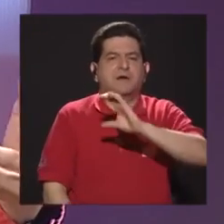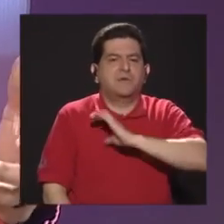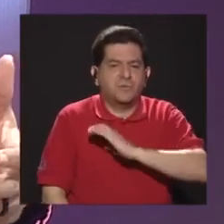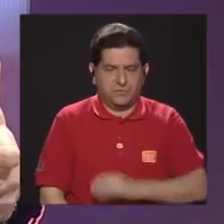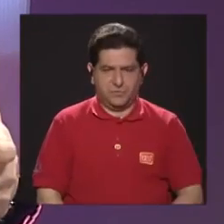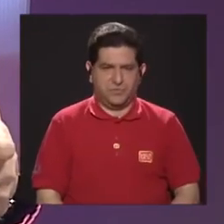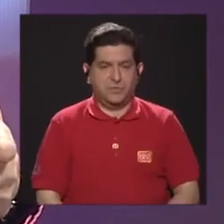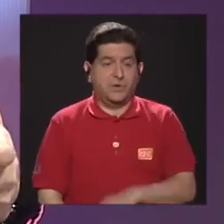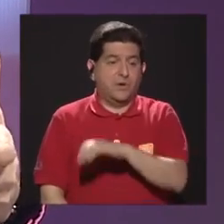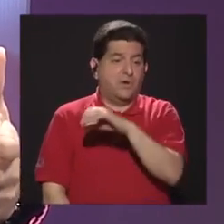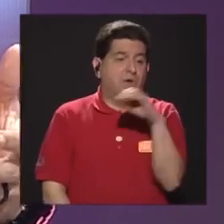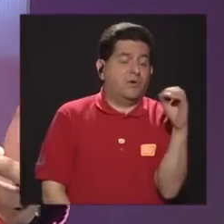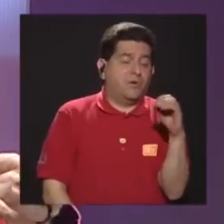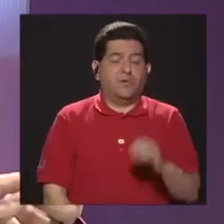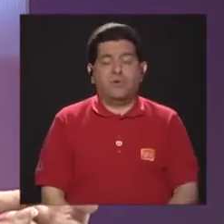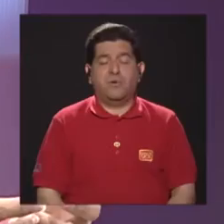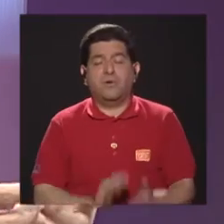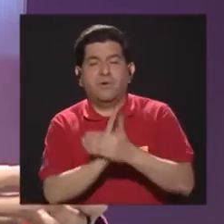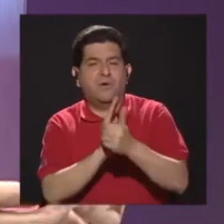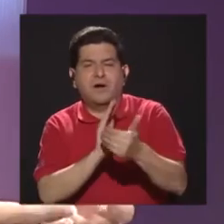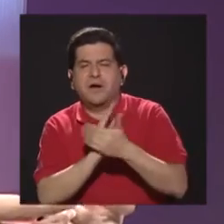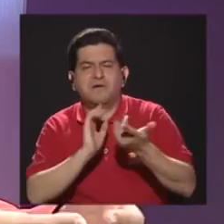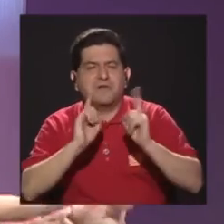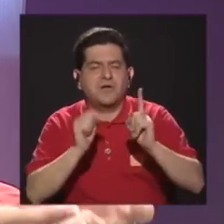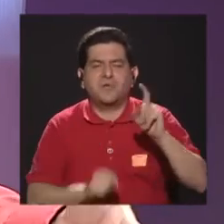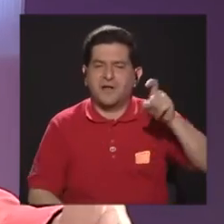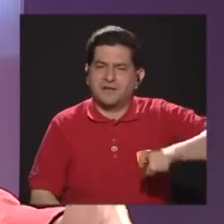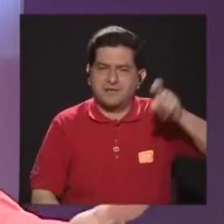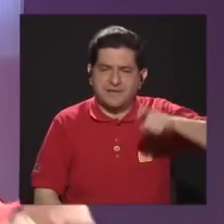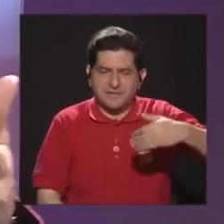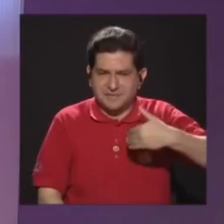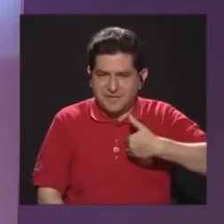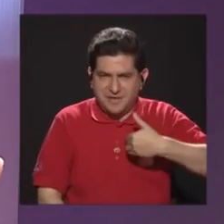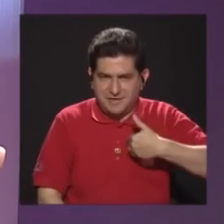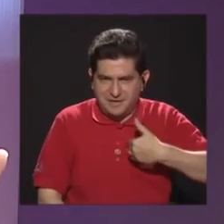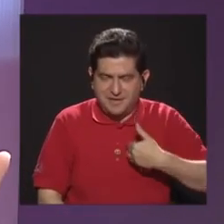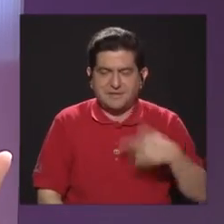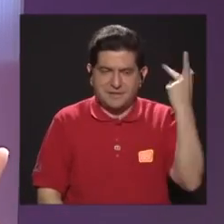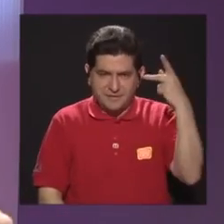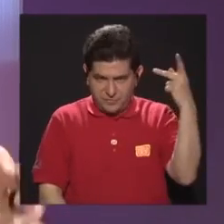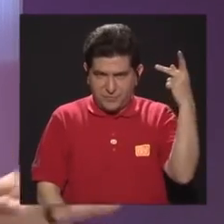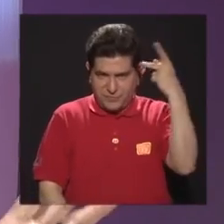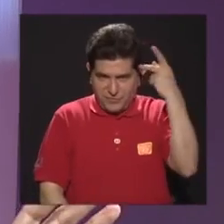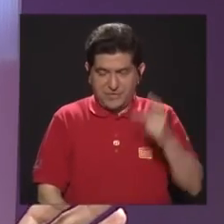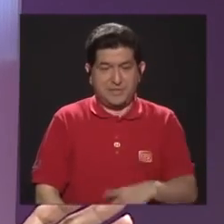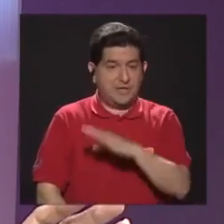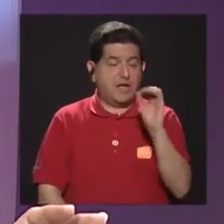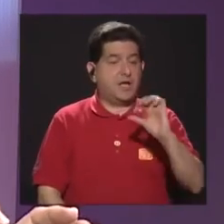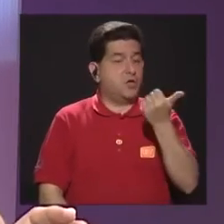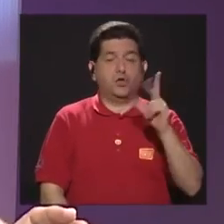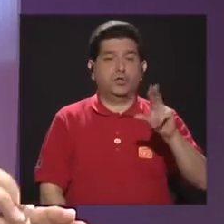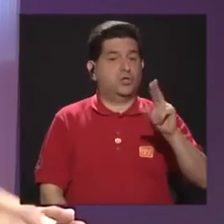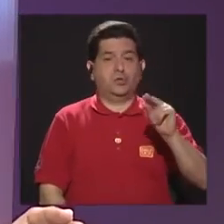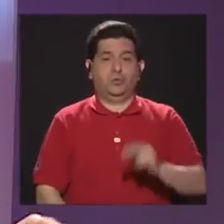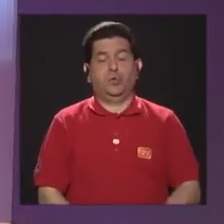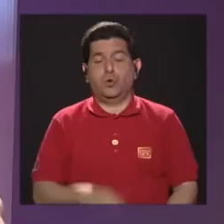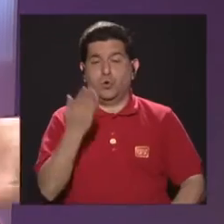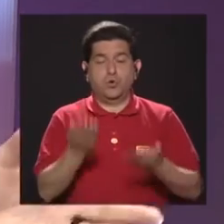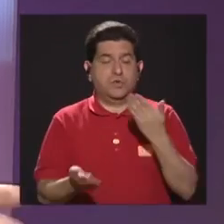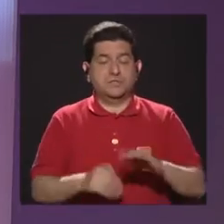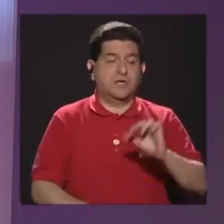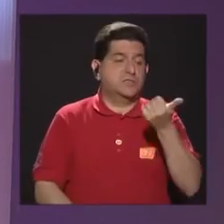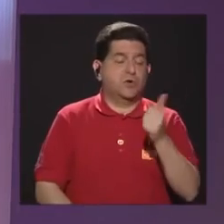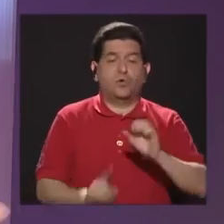cuáles son las capacidades que deben de presentarse en la política y cuáles no, y cuáles más bien son malas.